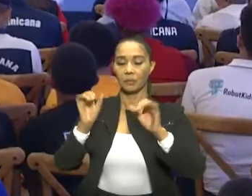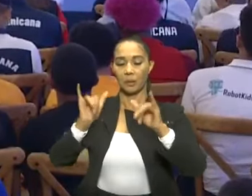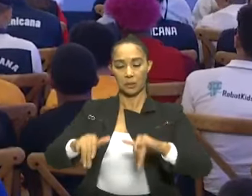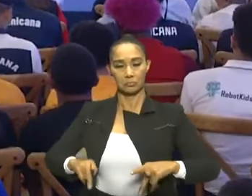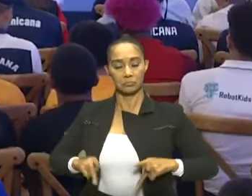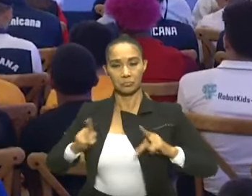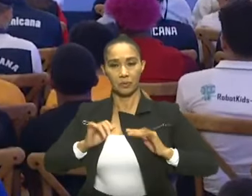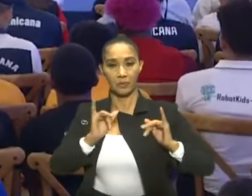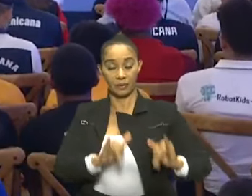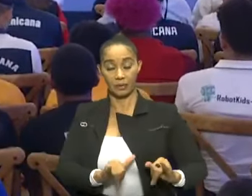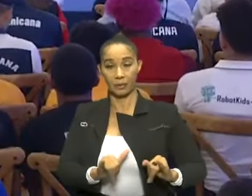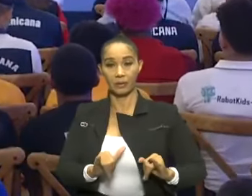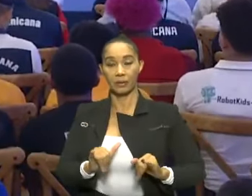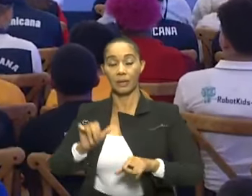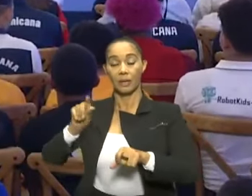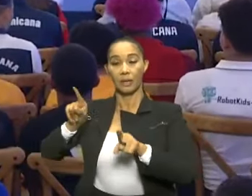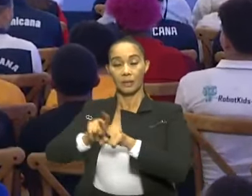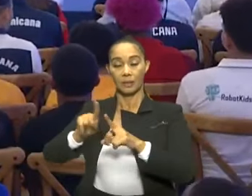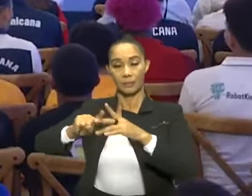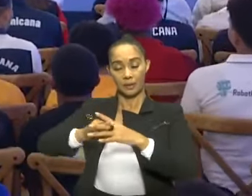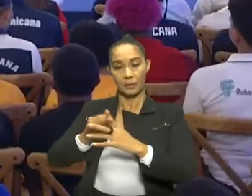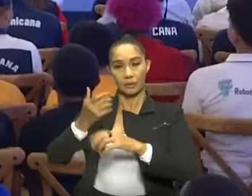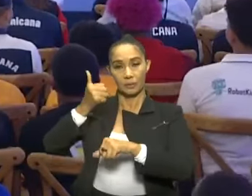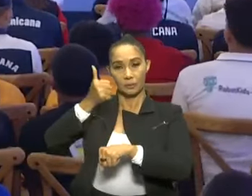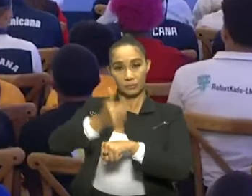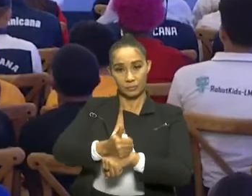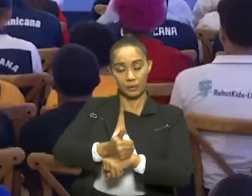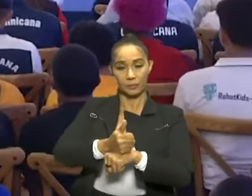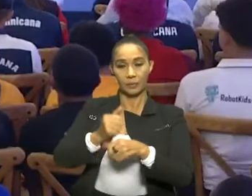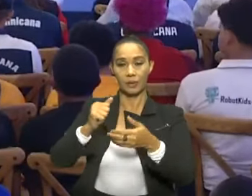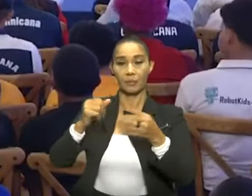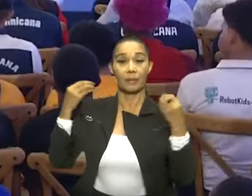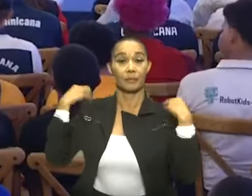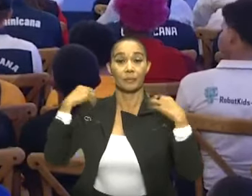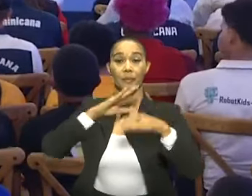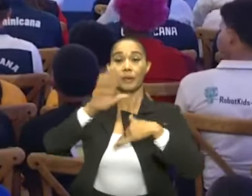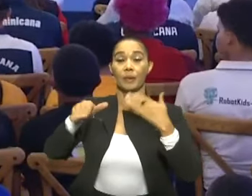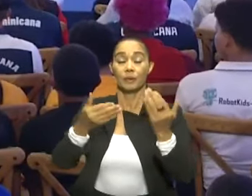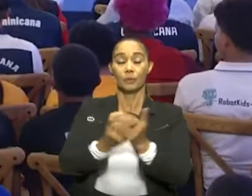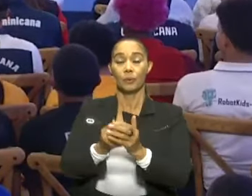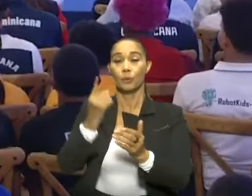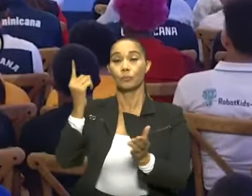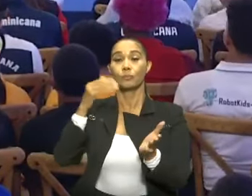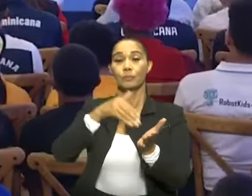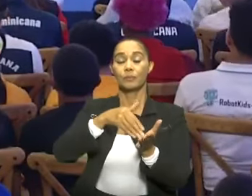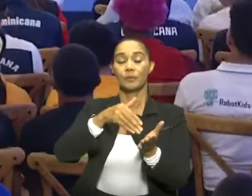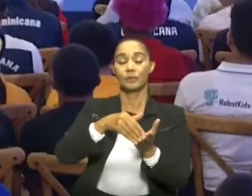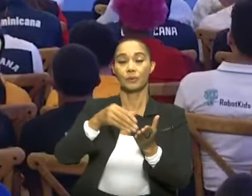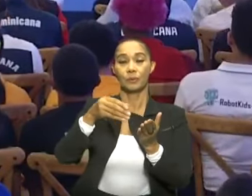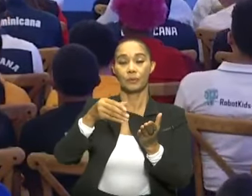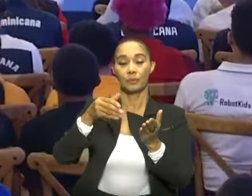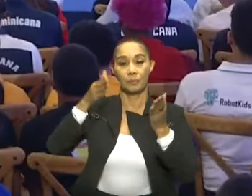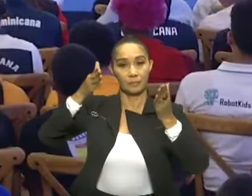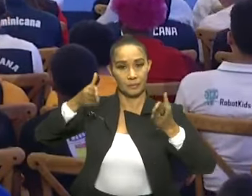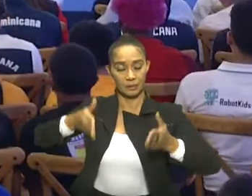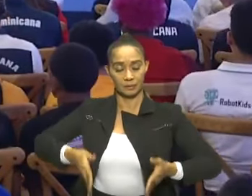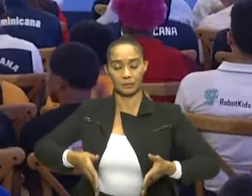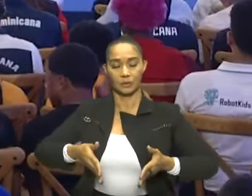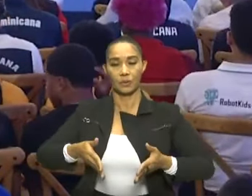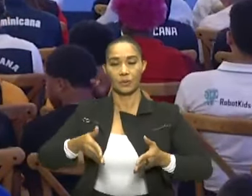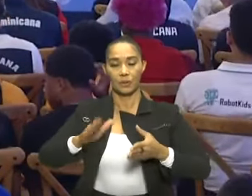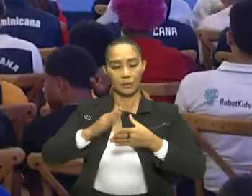también la instalación del programa Deporte para Todos, que con 1.200.000 personas impactadas en